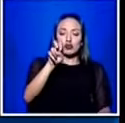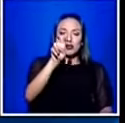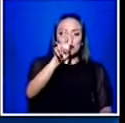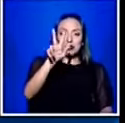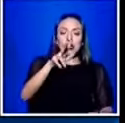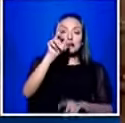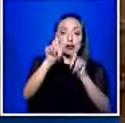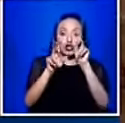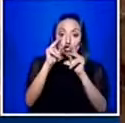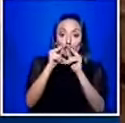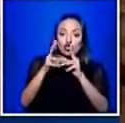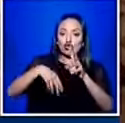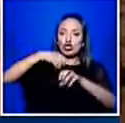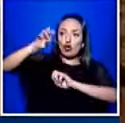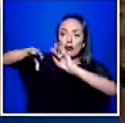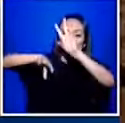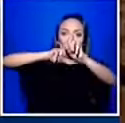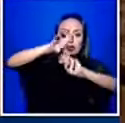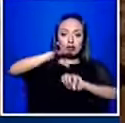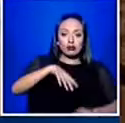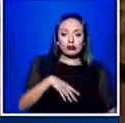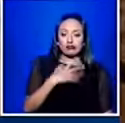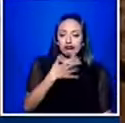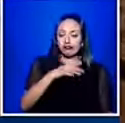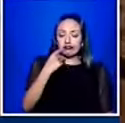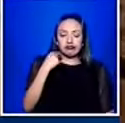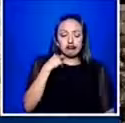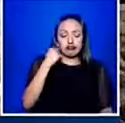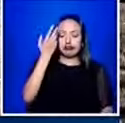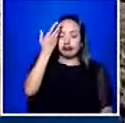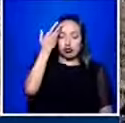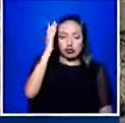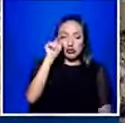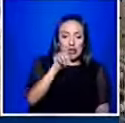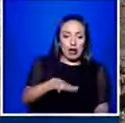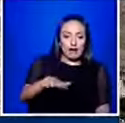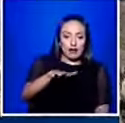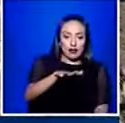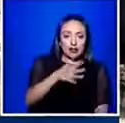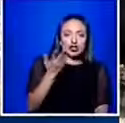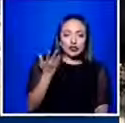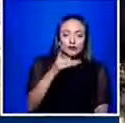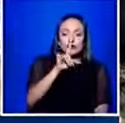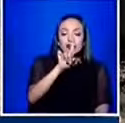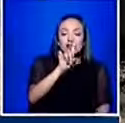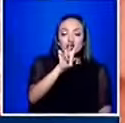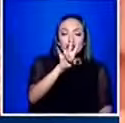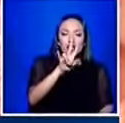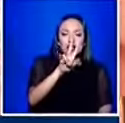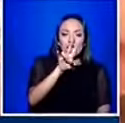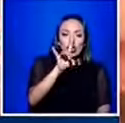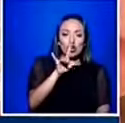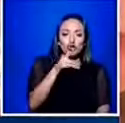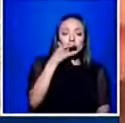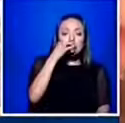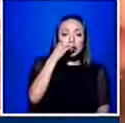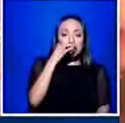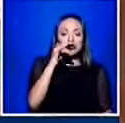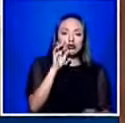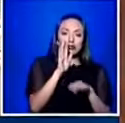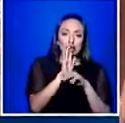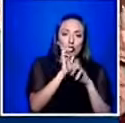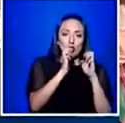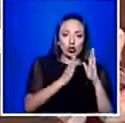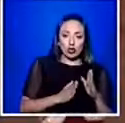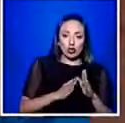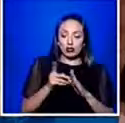personas desconocidas y de las que se ha perdido todo rastro, entre ellos 178 niños ecuatorianos, según